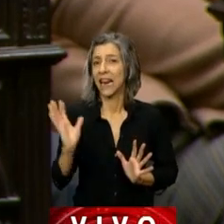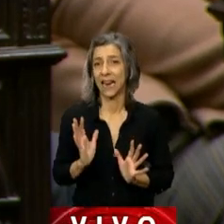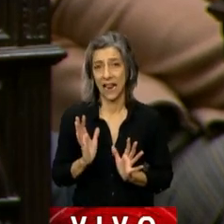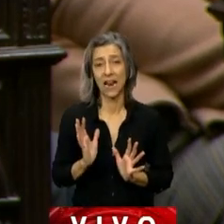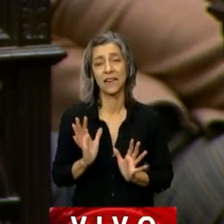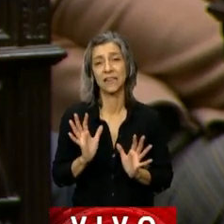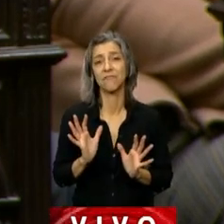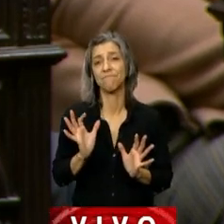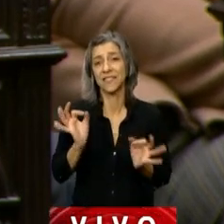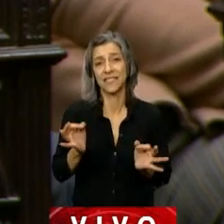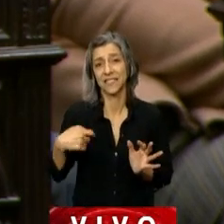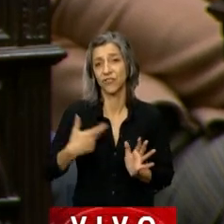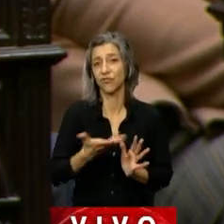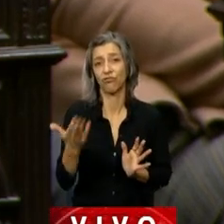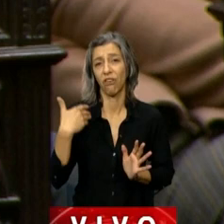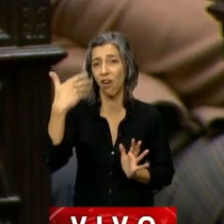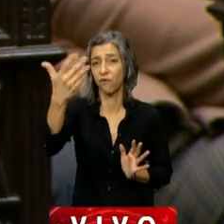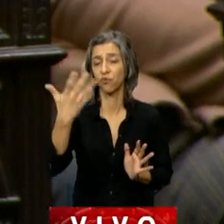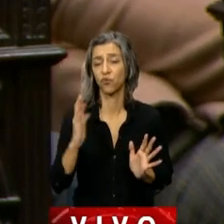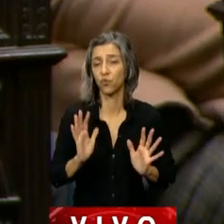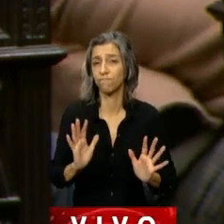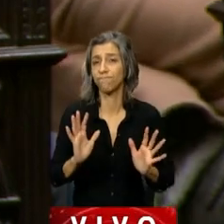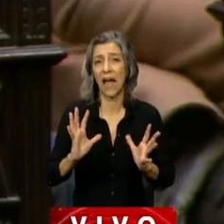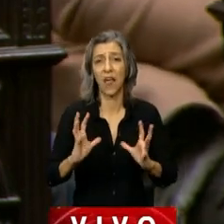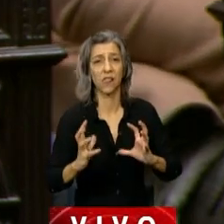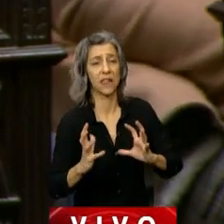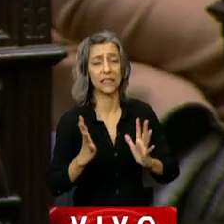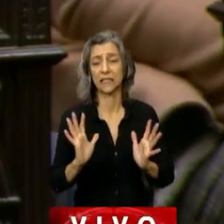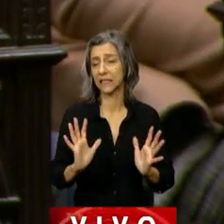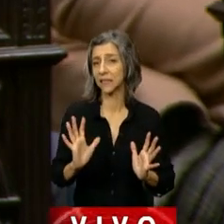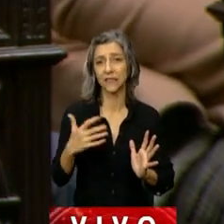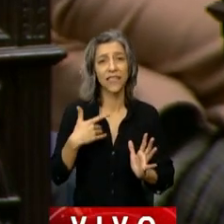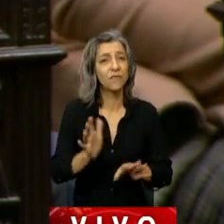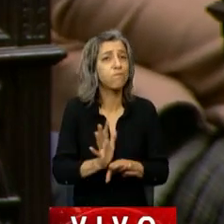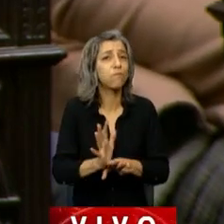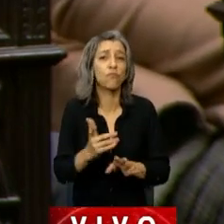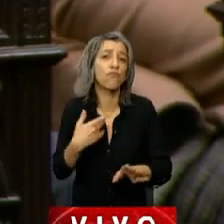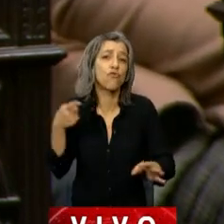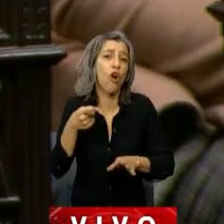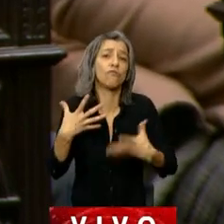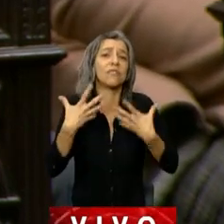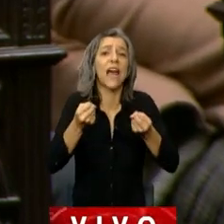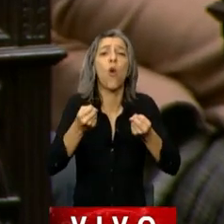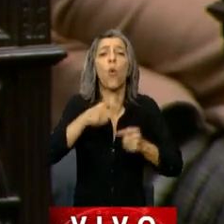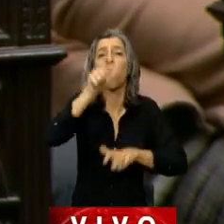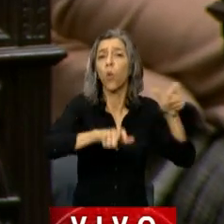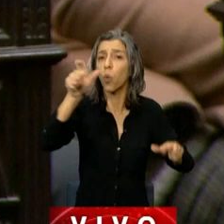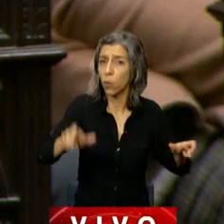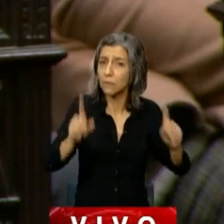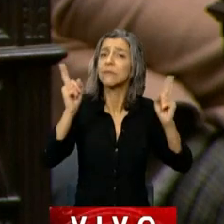dije anteriormente, en la sociedad. Es una amenaza hacia la salud humana y hacia la salud animal